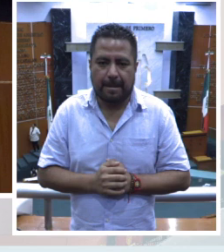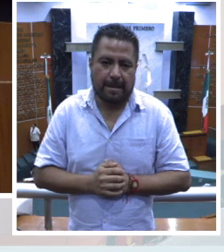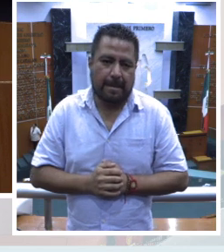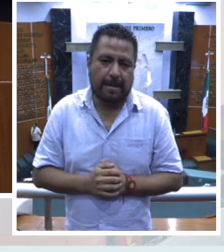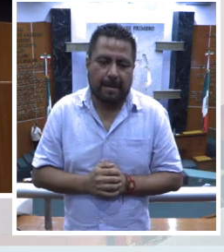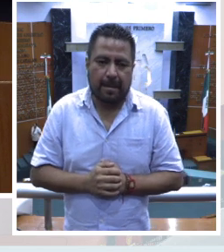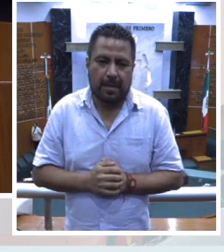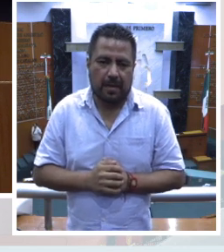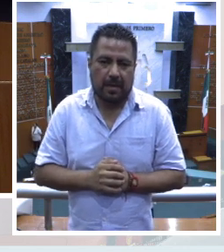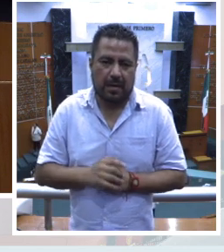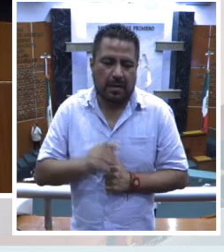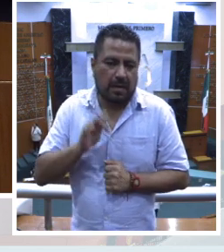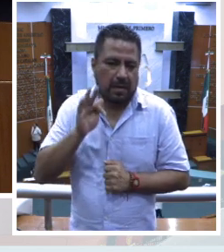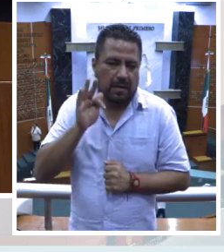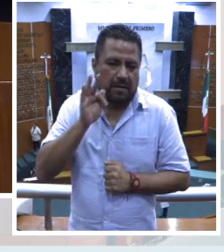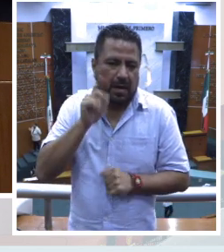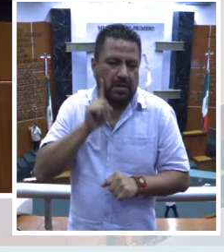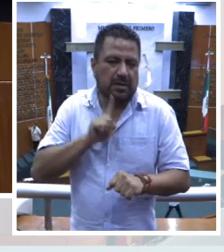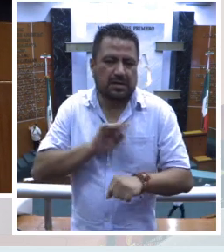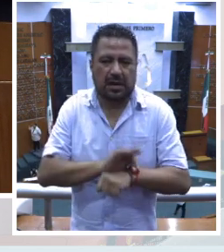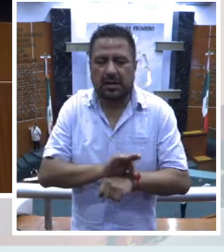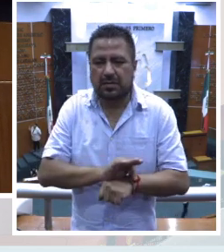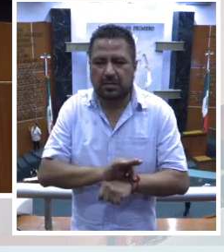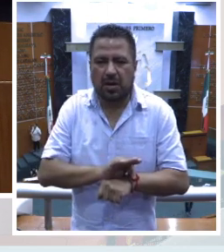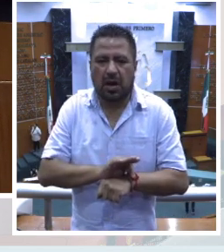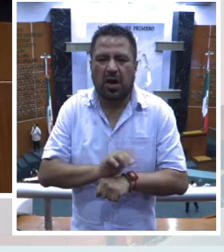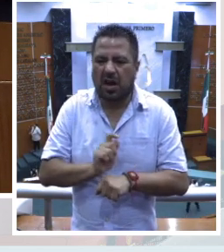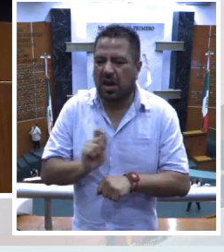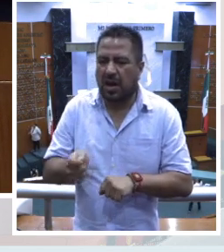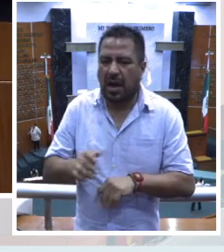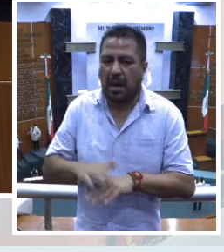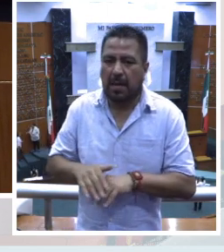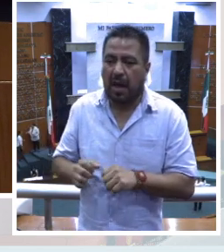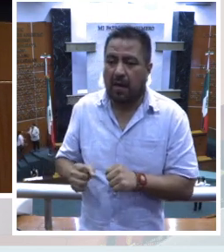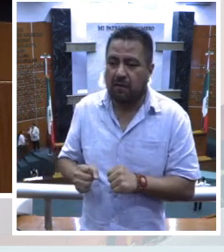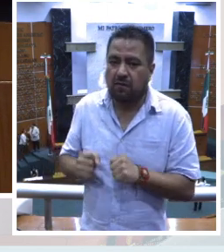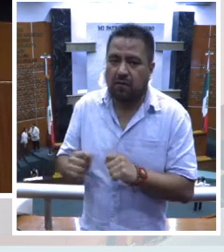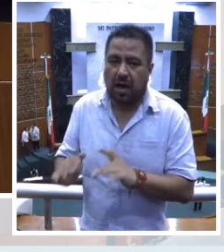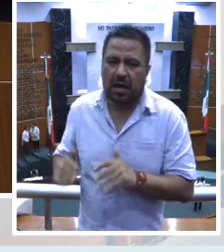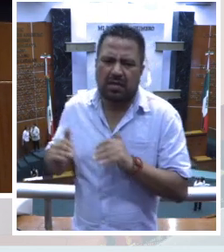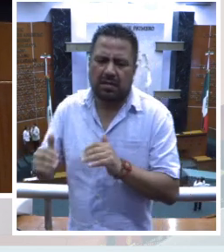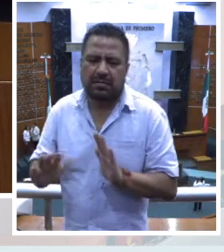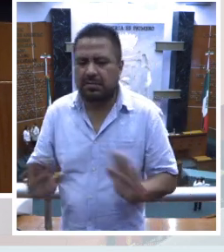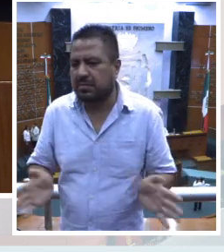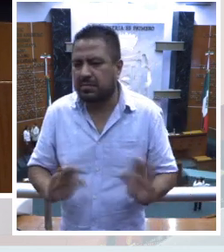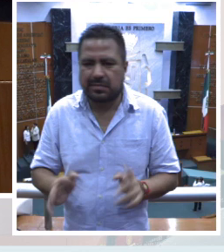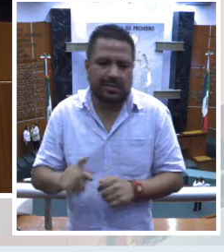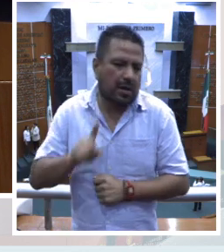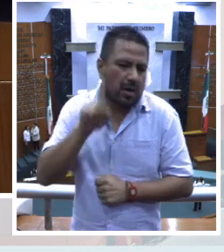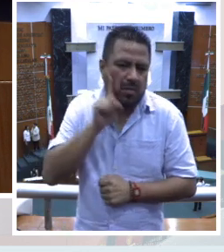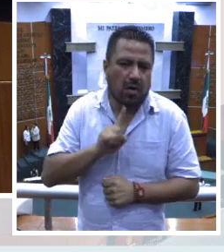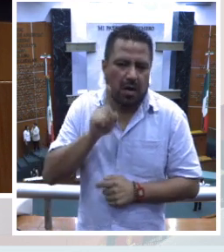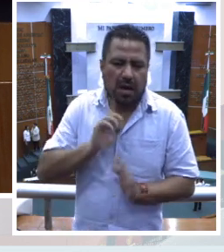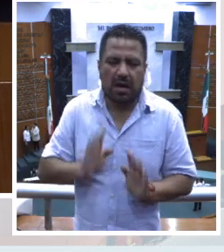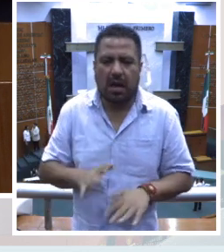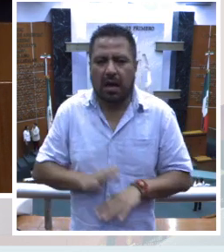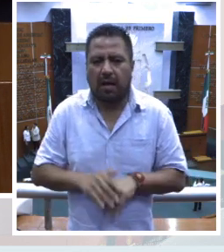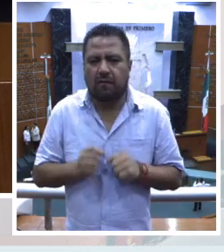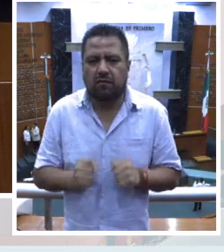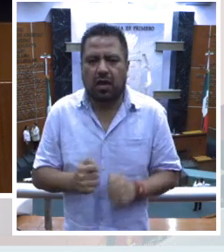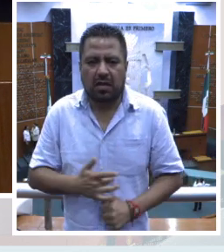El feminismo no se trata de hacer a las mujeres más fuertes. Las mujeres ya son